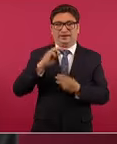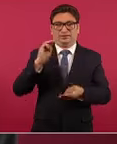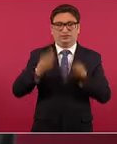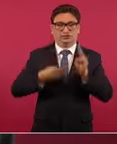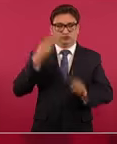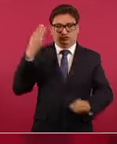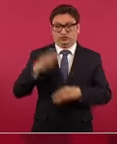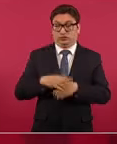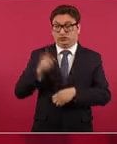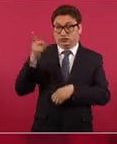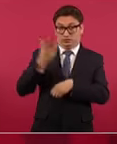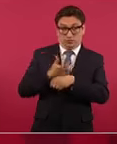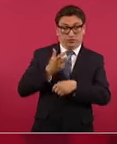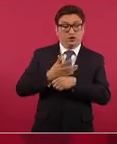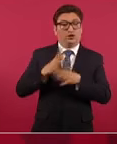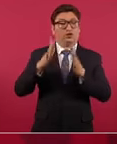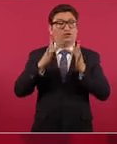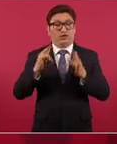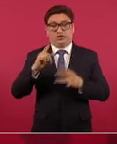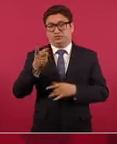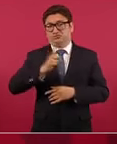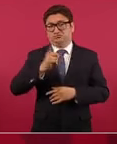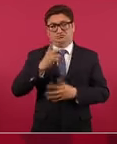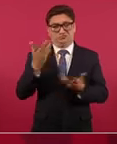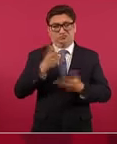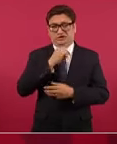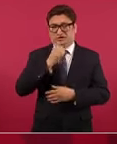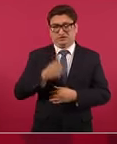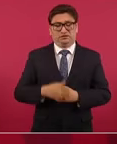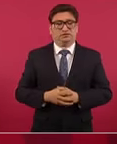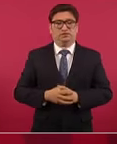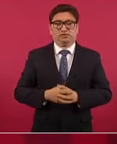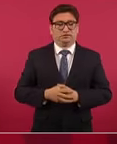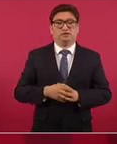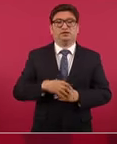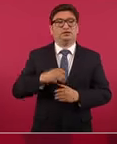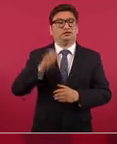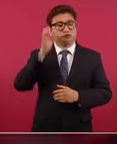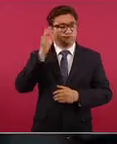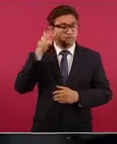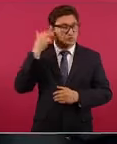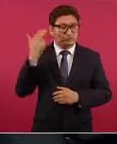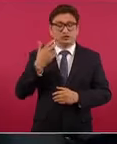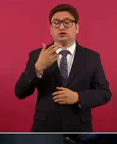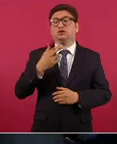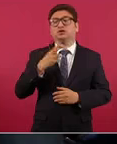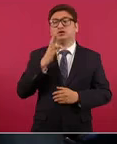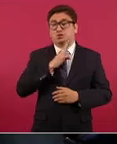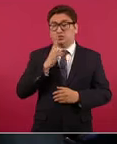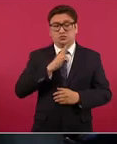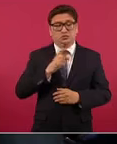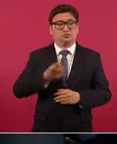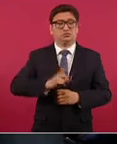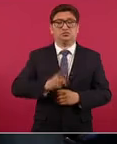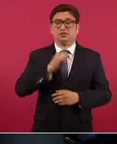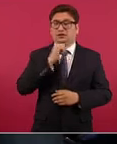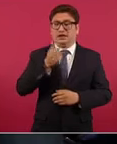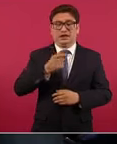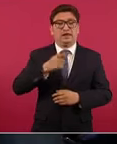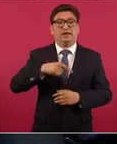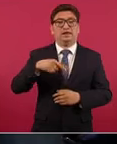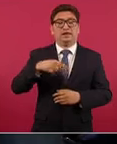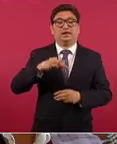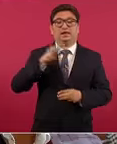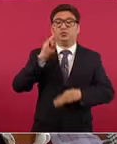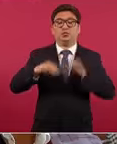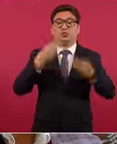ni eeuu ni francia ni china ni rusia ningún país del